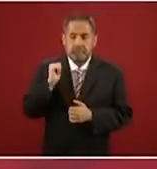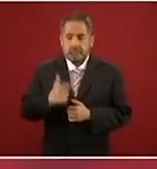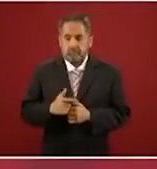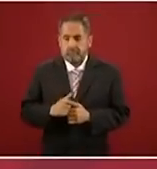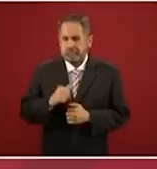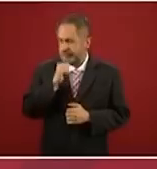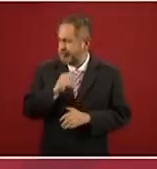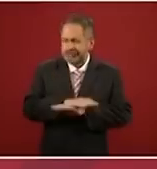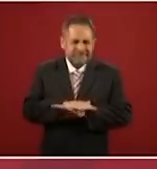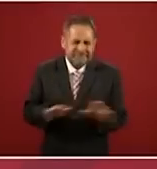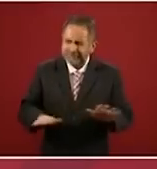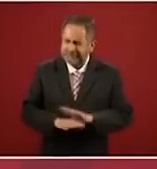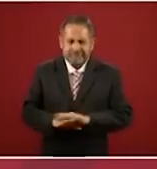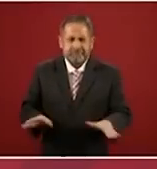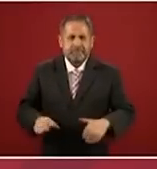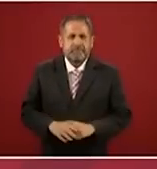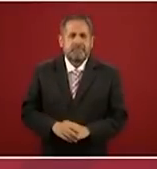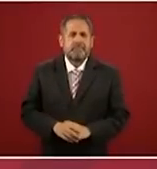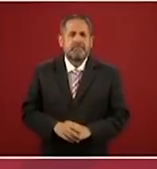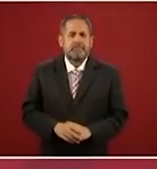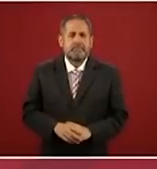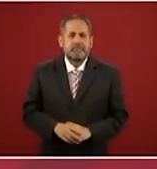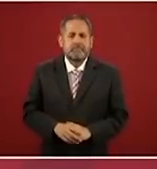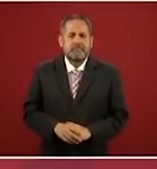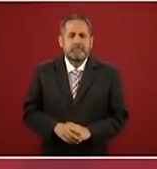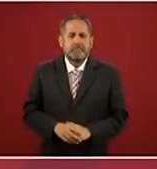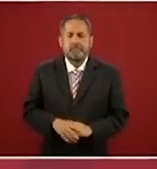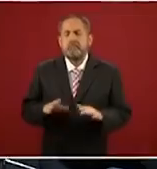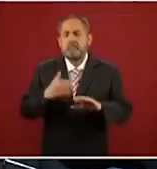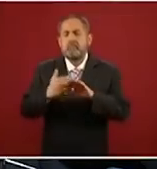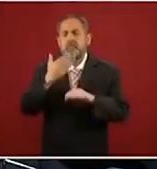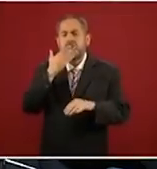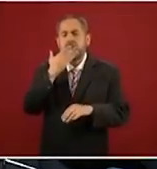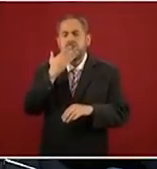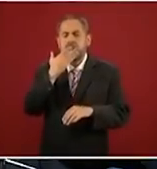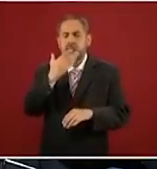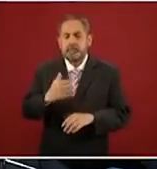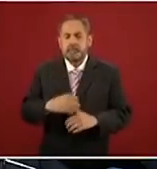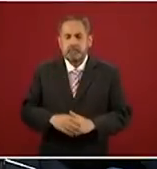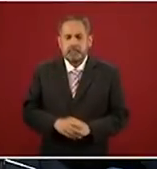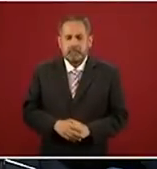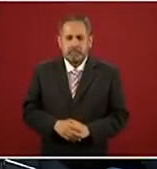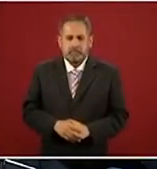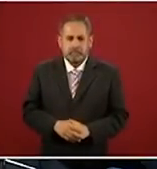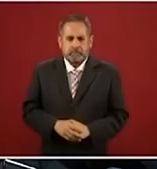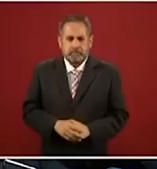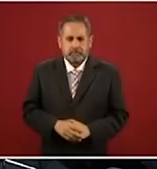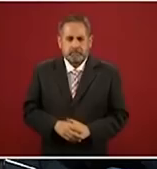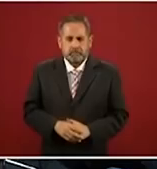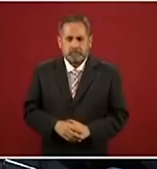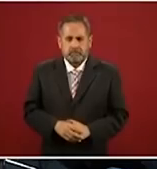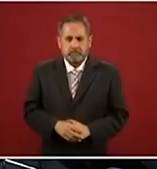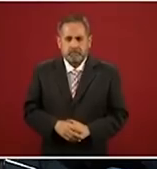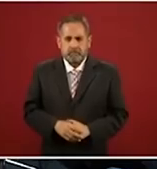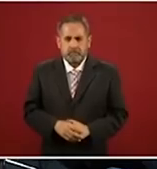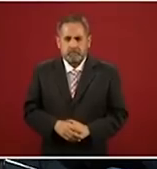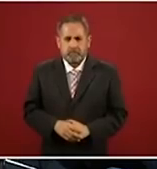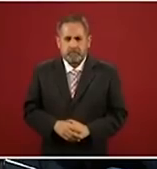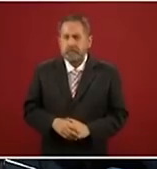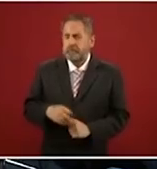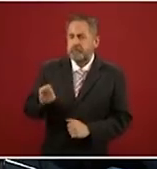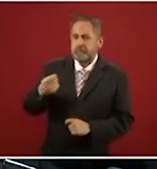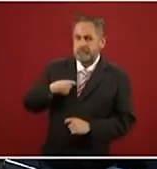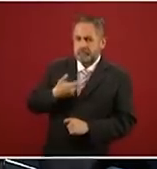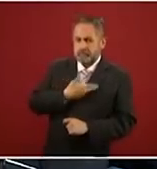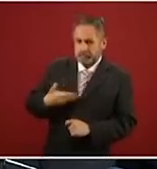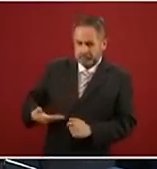absolutamente que esté muy bien a ver pues él ahora mi